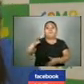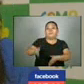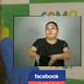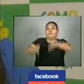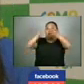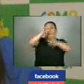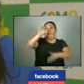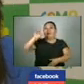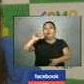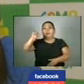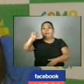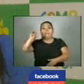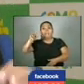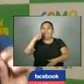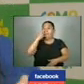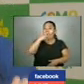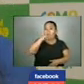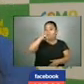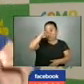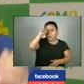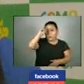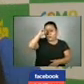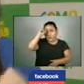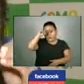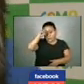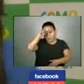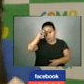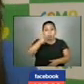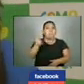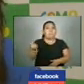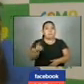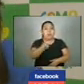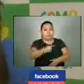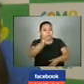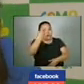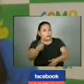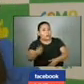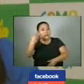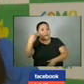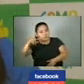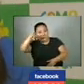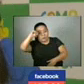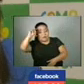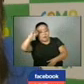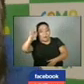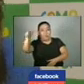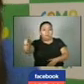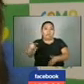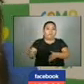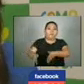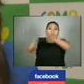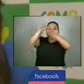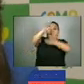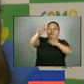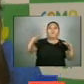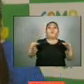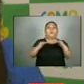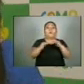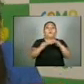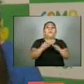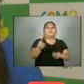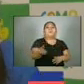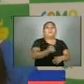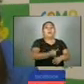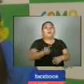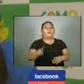hermoso proyecto que es no solamente de la gente que trabaja día a día en Teletón por la rehabilitación, sino que de todos los salvadoreños